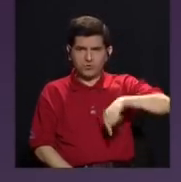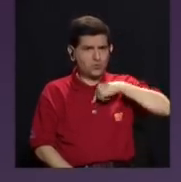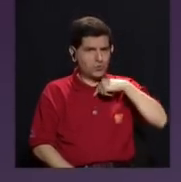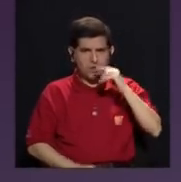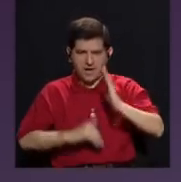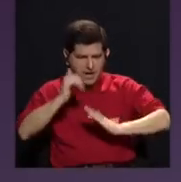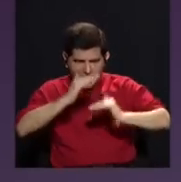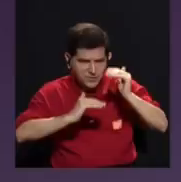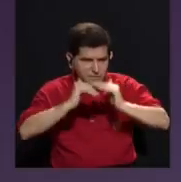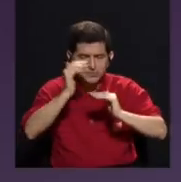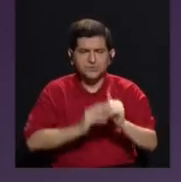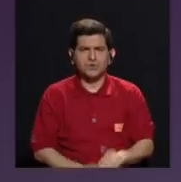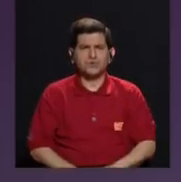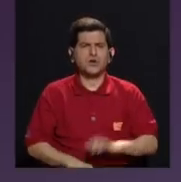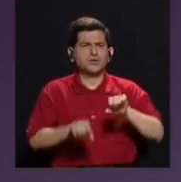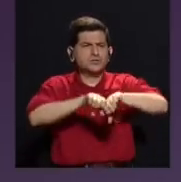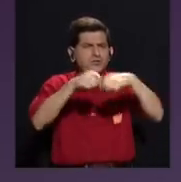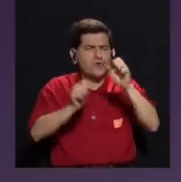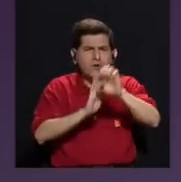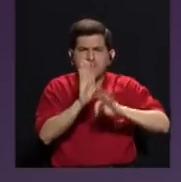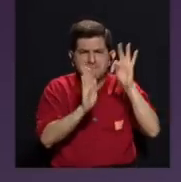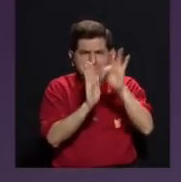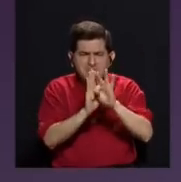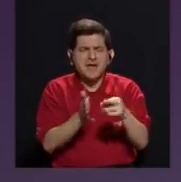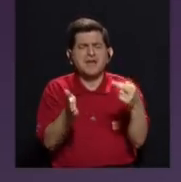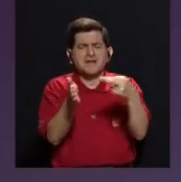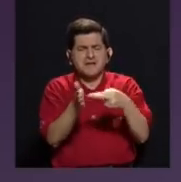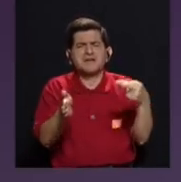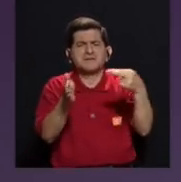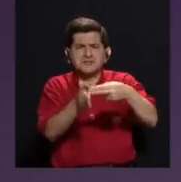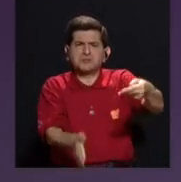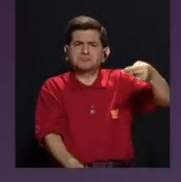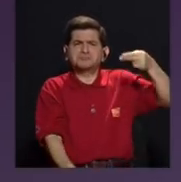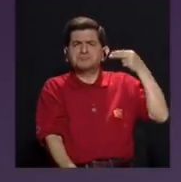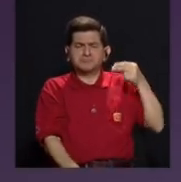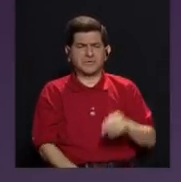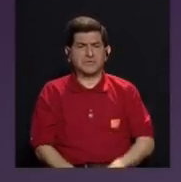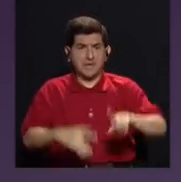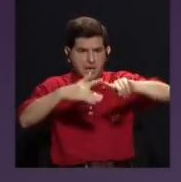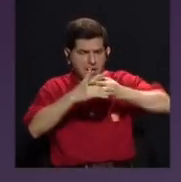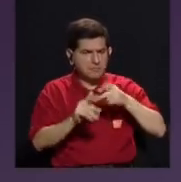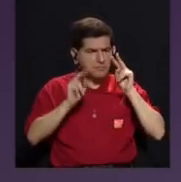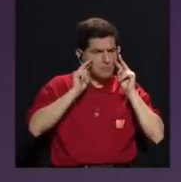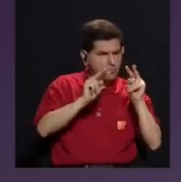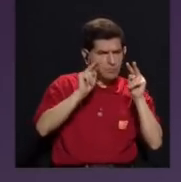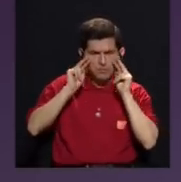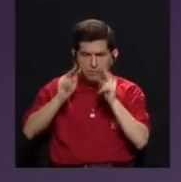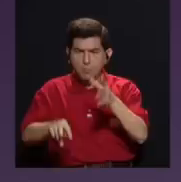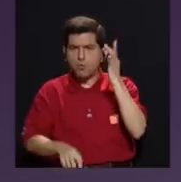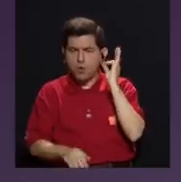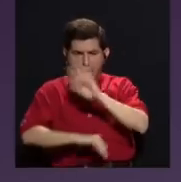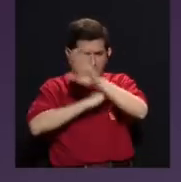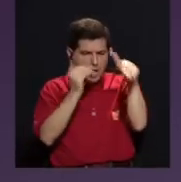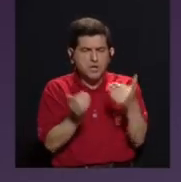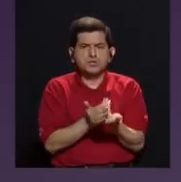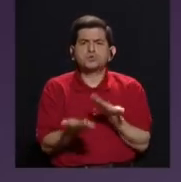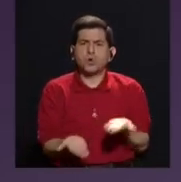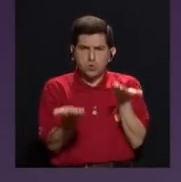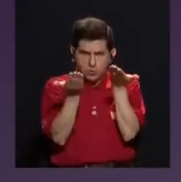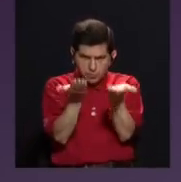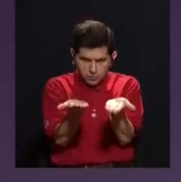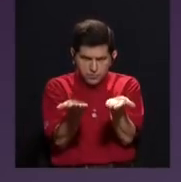que romper con muchos de los estereotipos y cosas que se van repitiendo históricamente y tenemos que empezar a mirar que las mujeres podemos hacer todo lo que nos